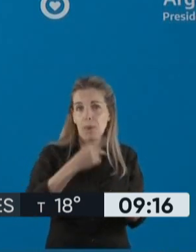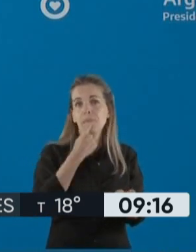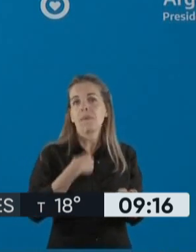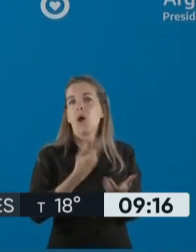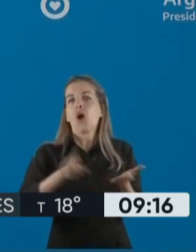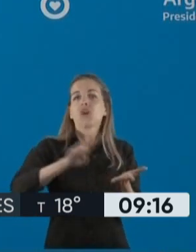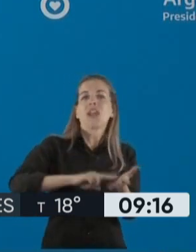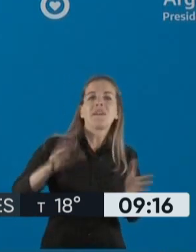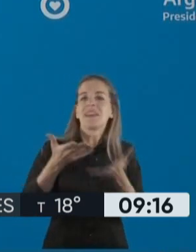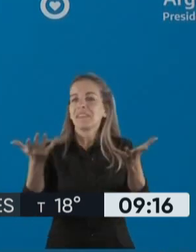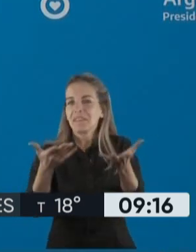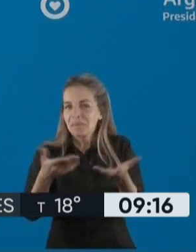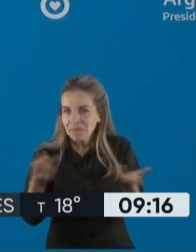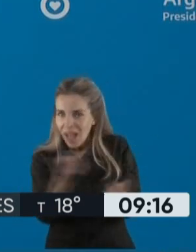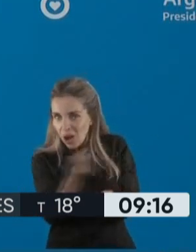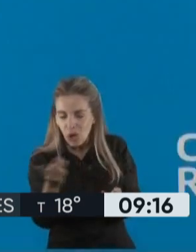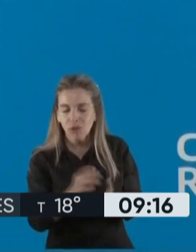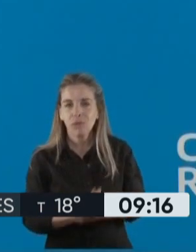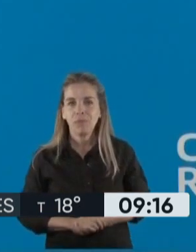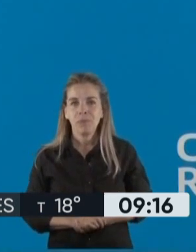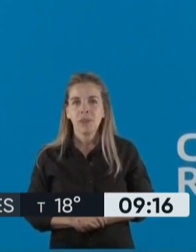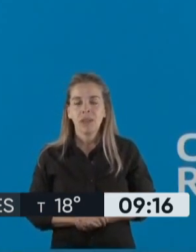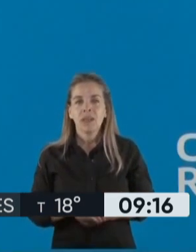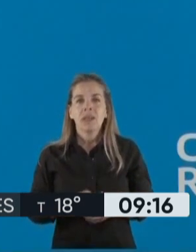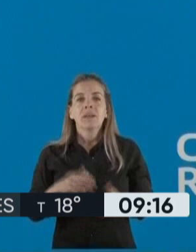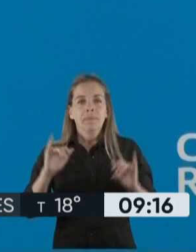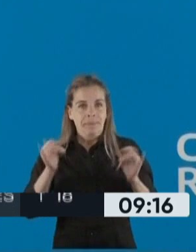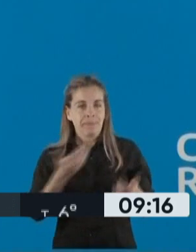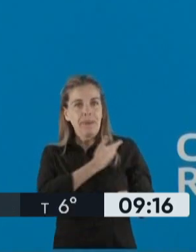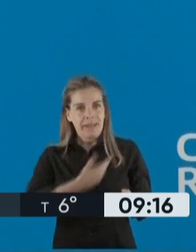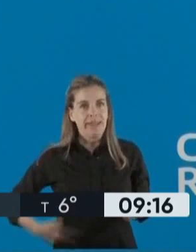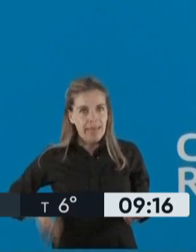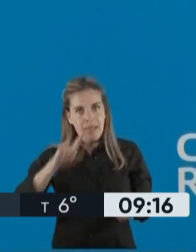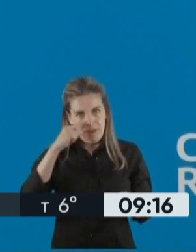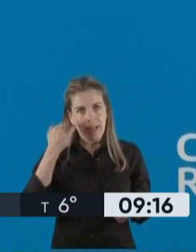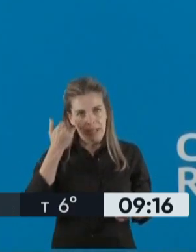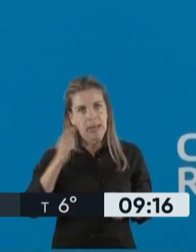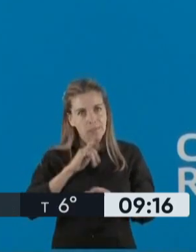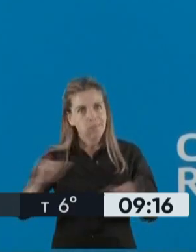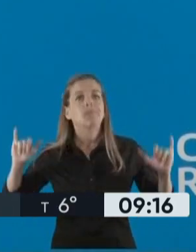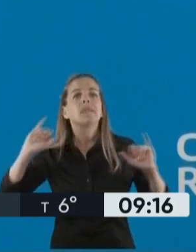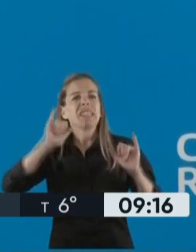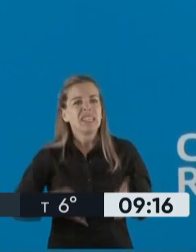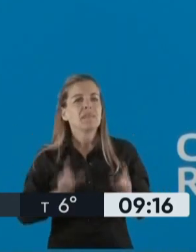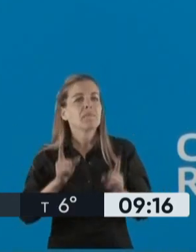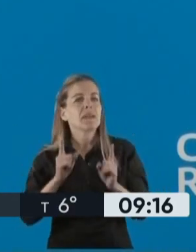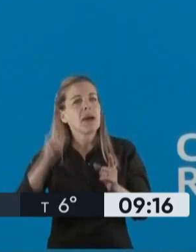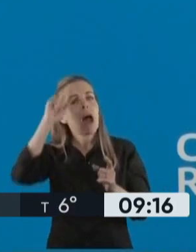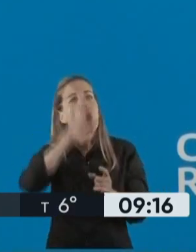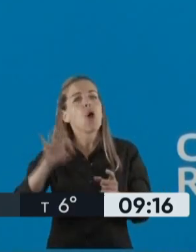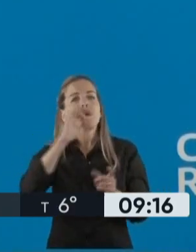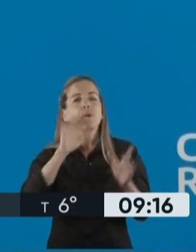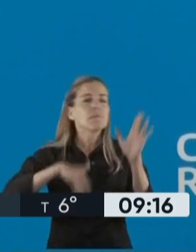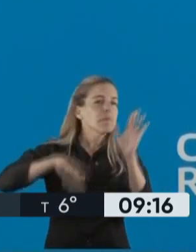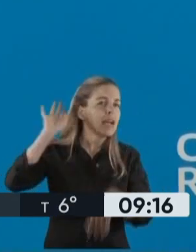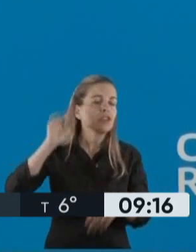se la contesto de nuevo, Nicolás. El presidente ya anticipó que él está sosteniendo la misma postura que la mayoría de los